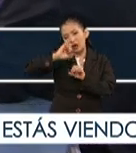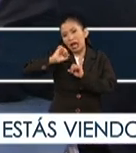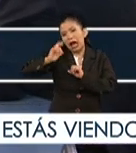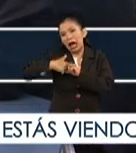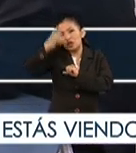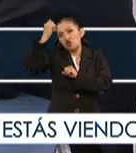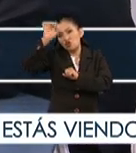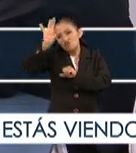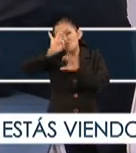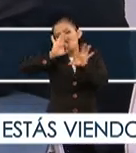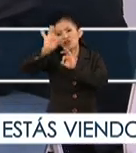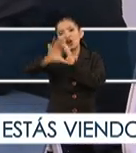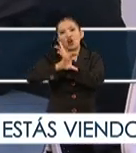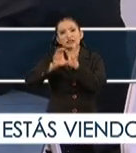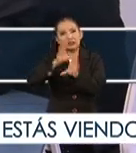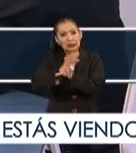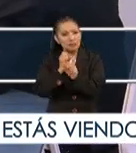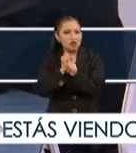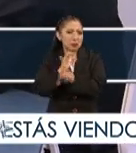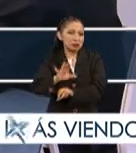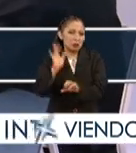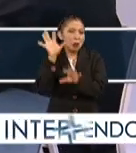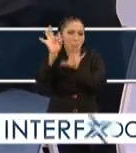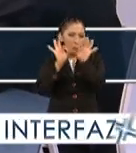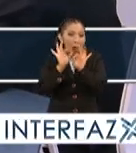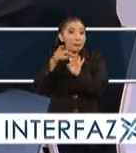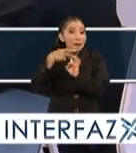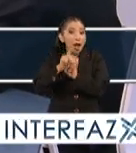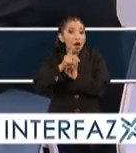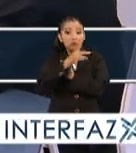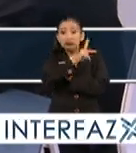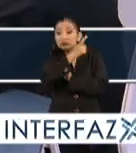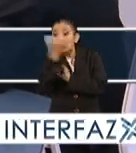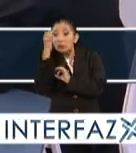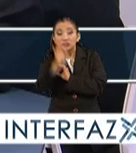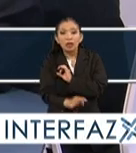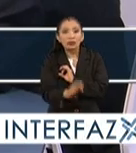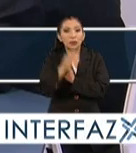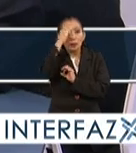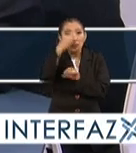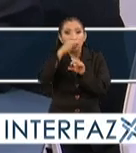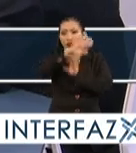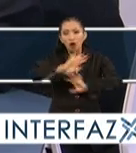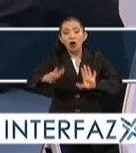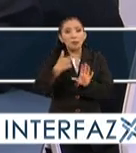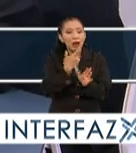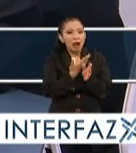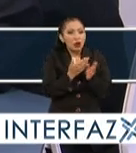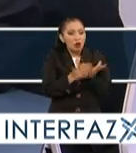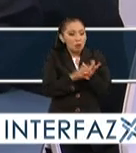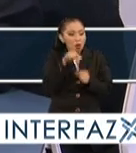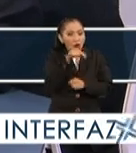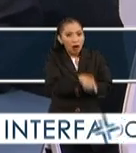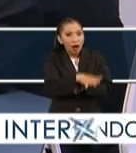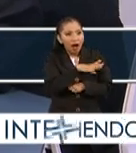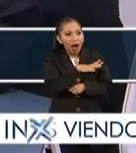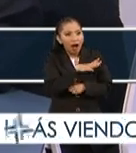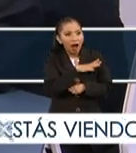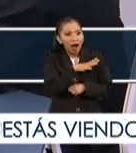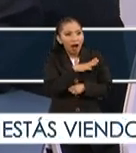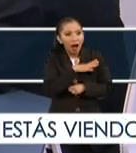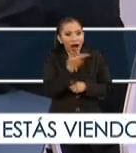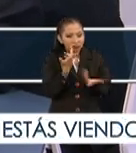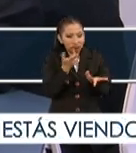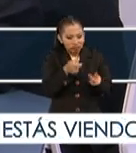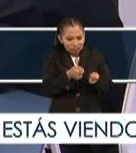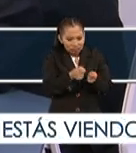memorizar cierta información, pero pues, ¿de qué les va a servir si tienen este tipo de aparatos en los cuales en la punta de